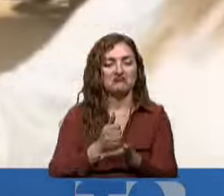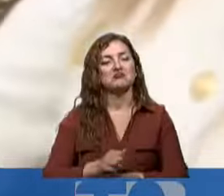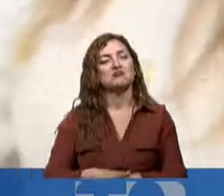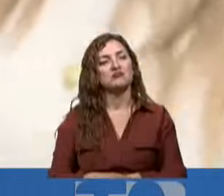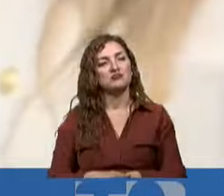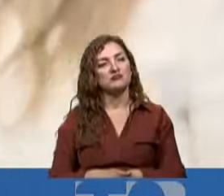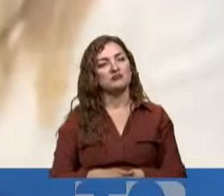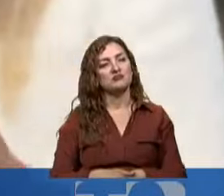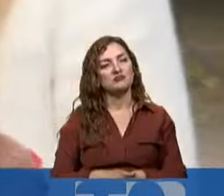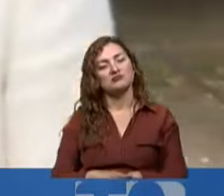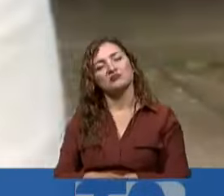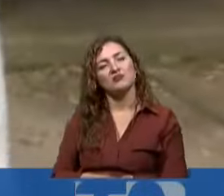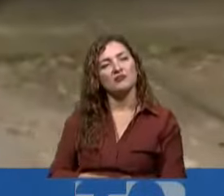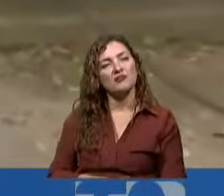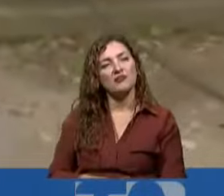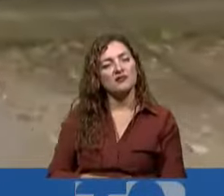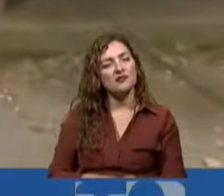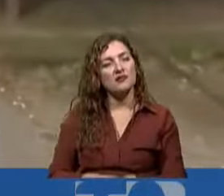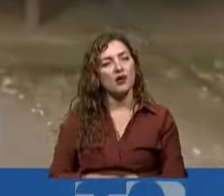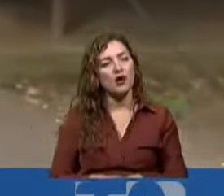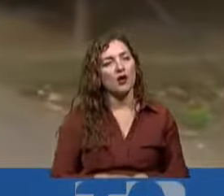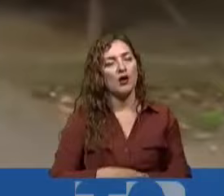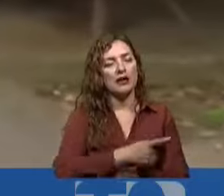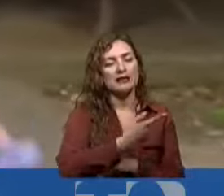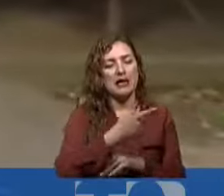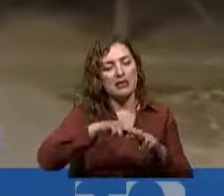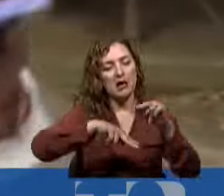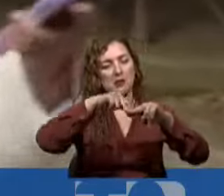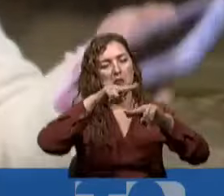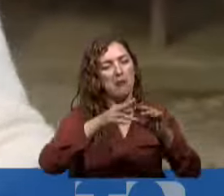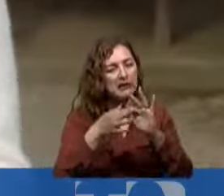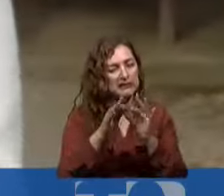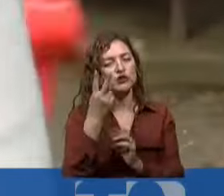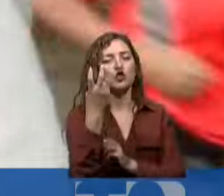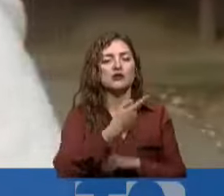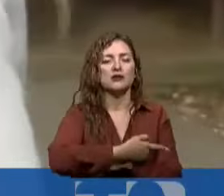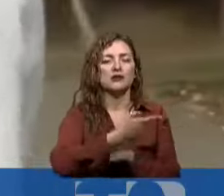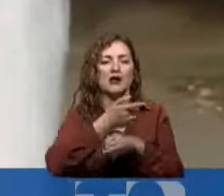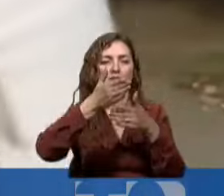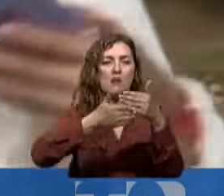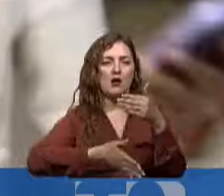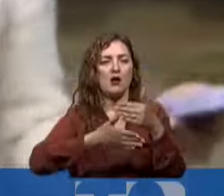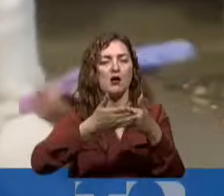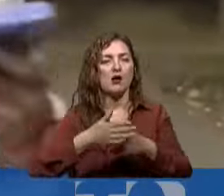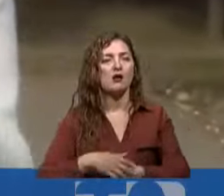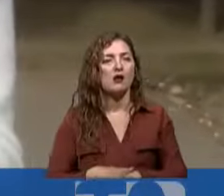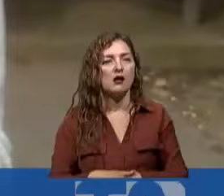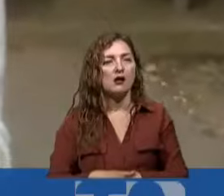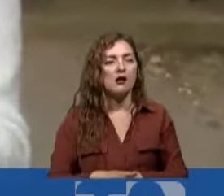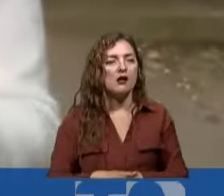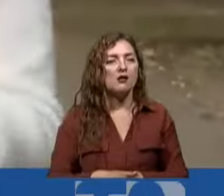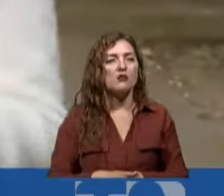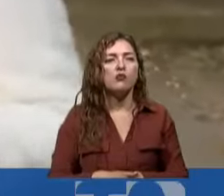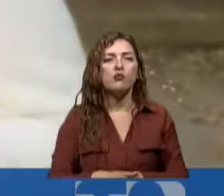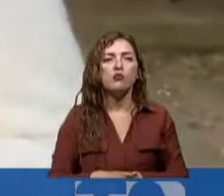que beneficiarán esta obra. Así es. Exactamente son 12 días los que se van a ocupar para realizar todo este proceso, esta obra de